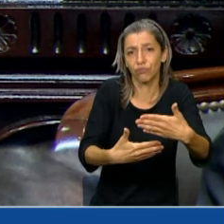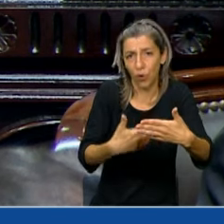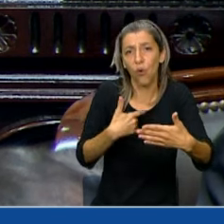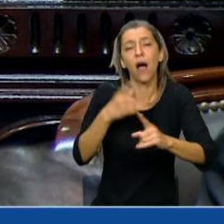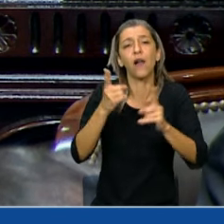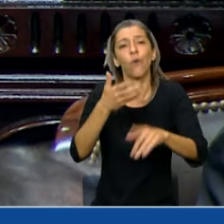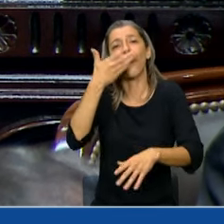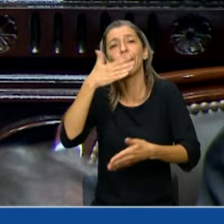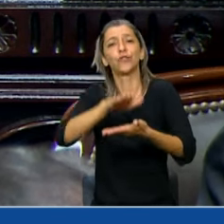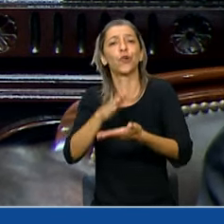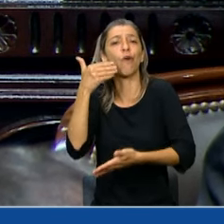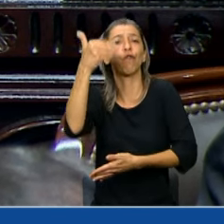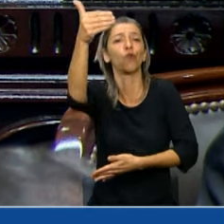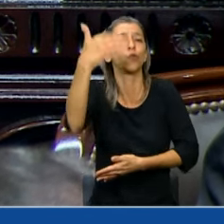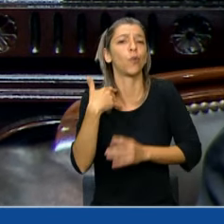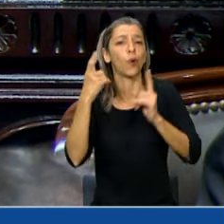del